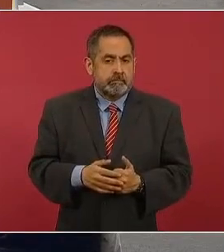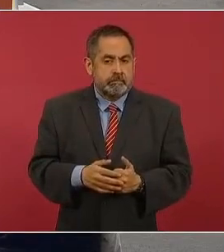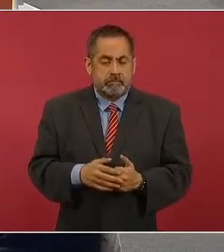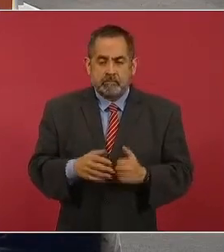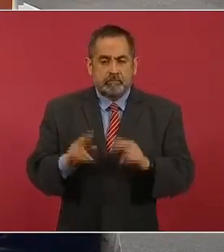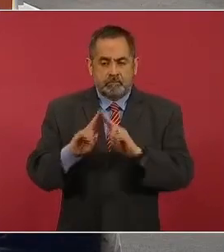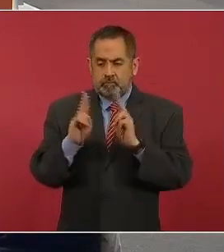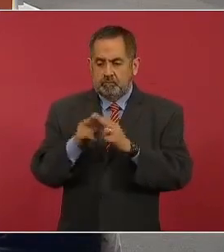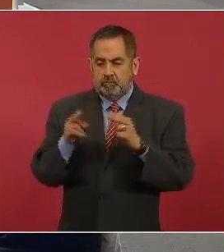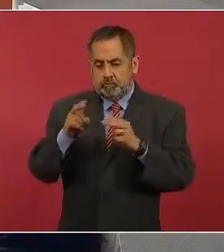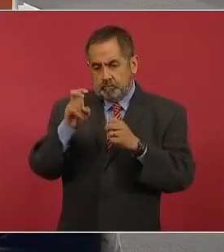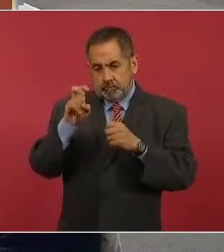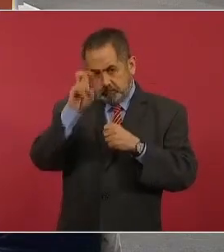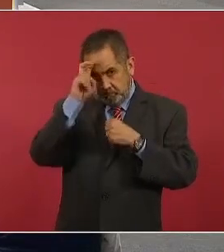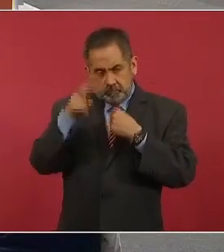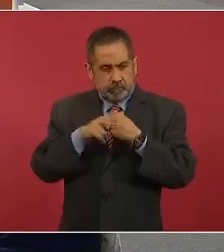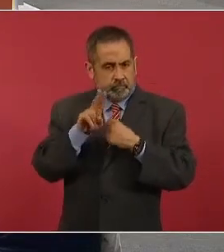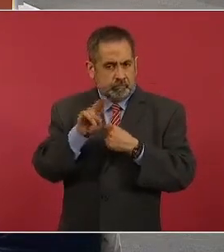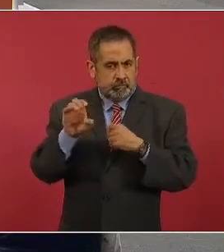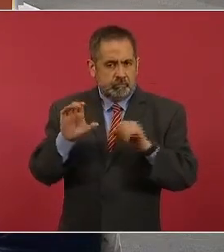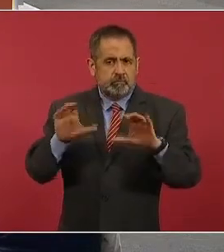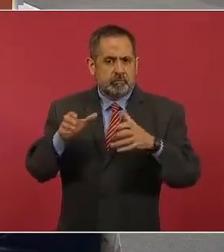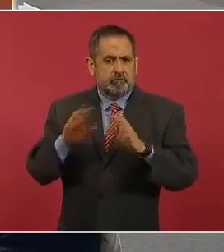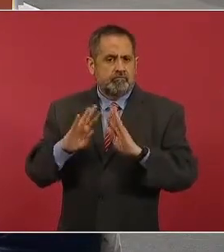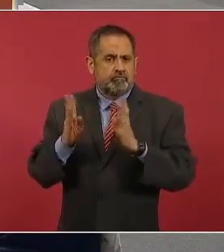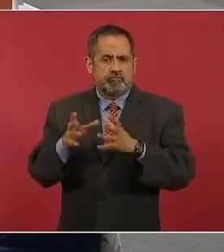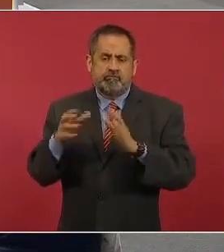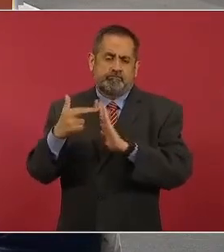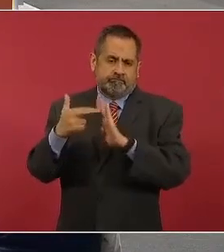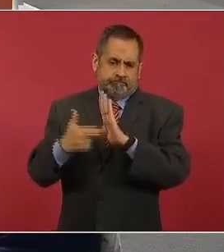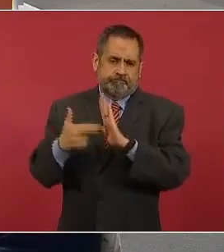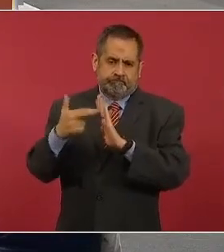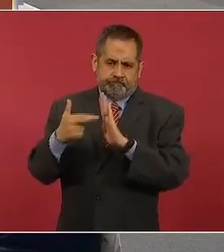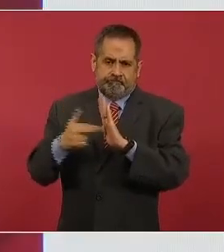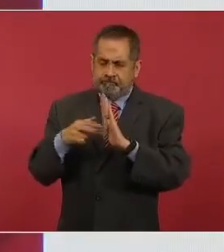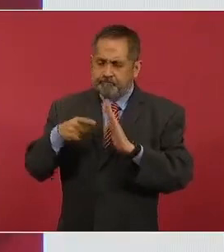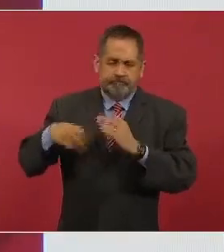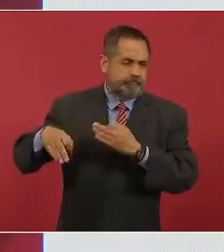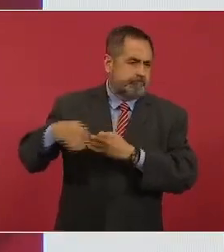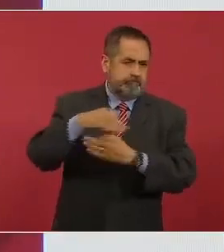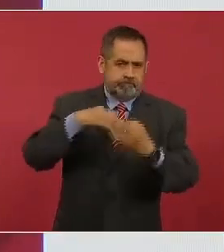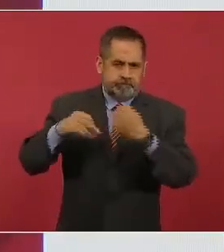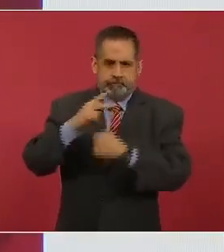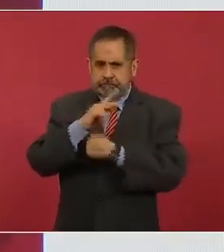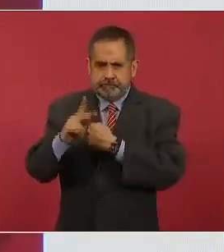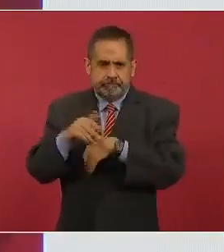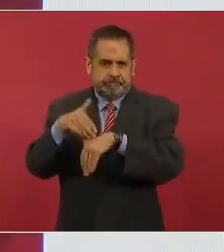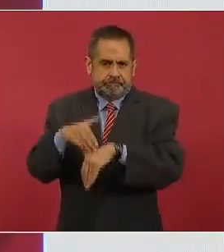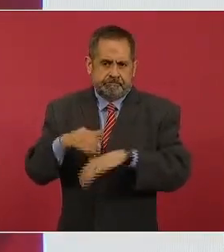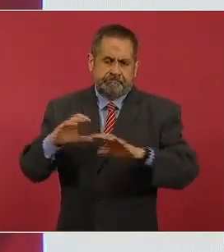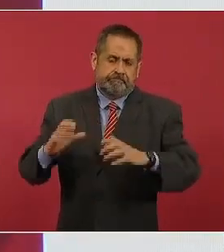la Unión Europea tiene reglas que son aplicables para todos los países.